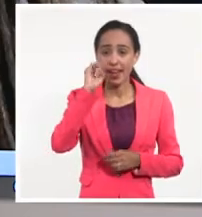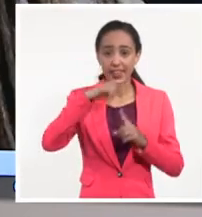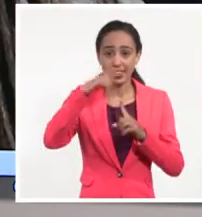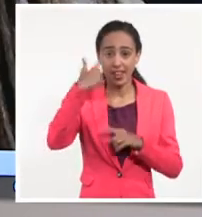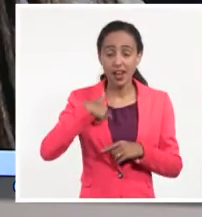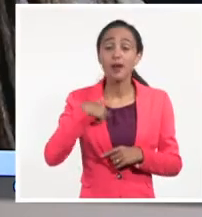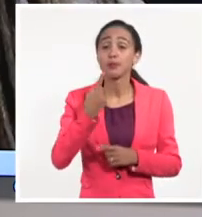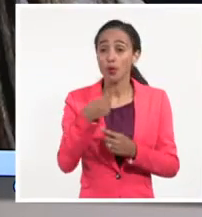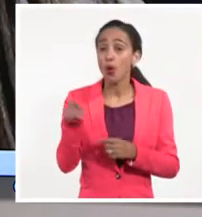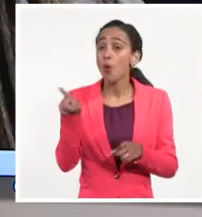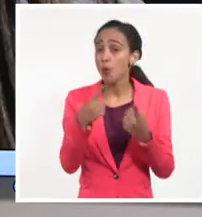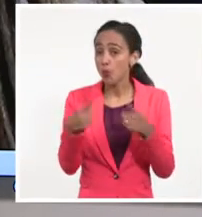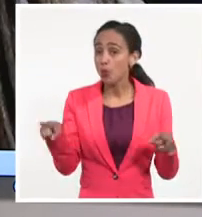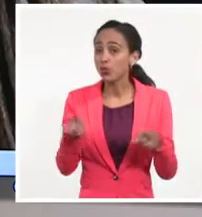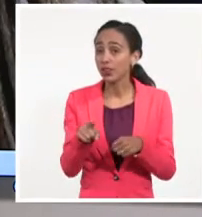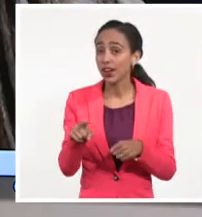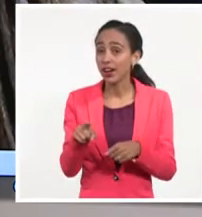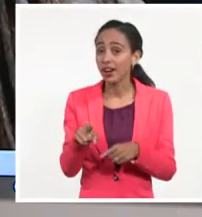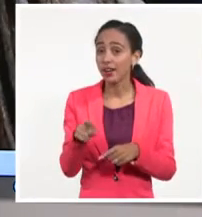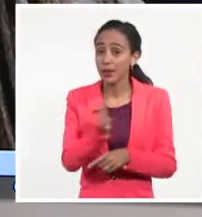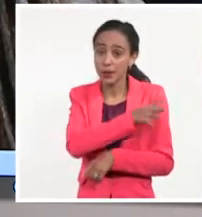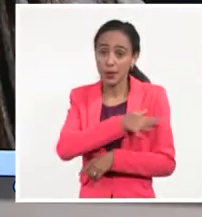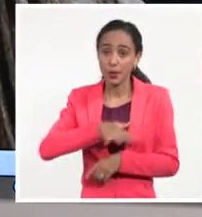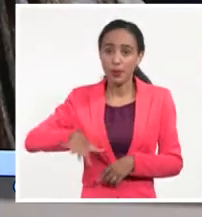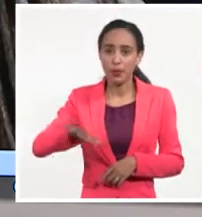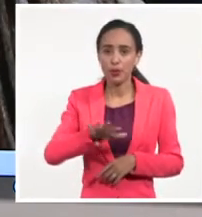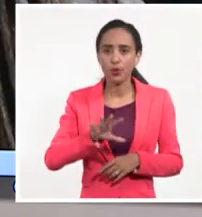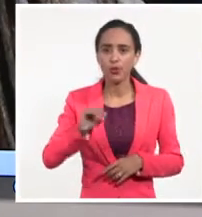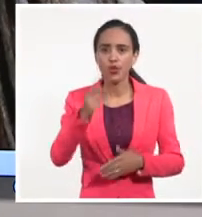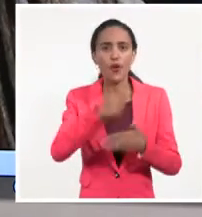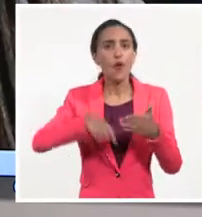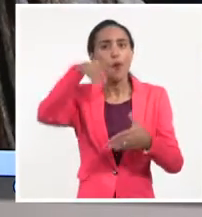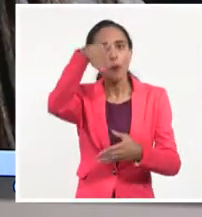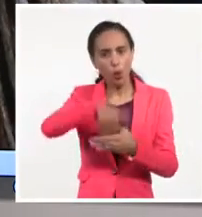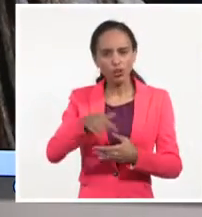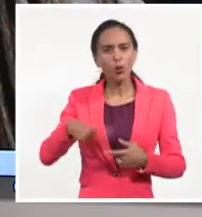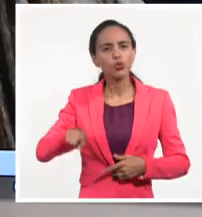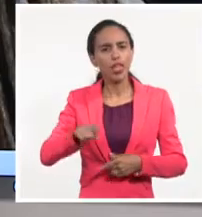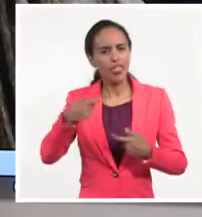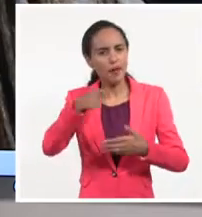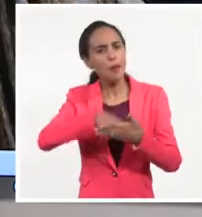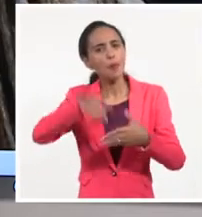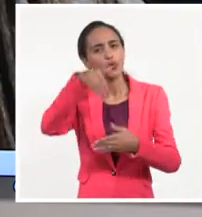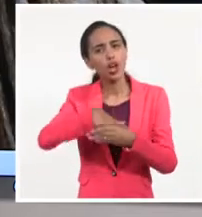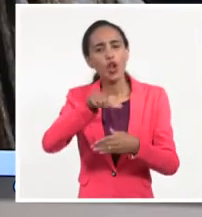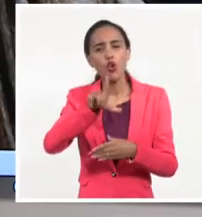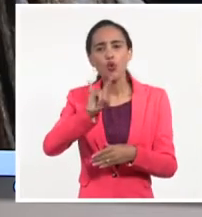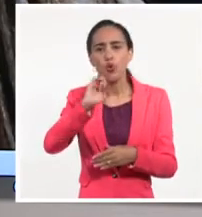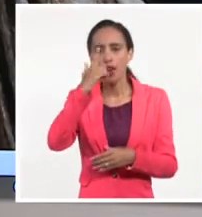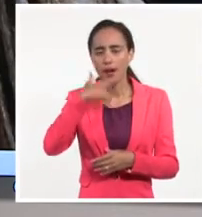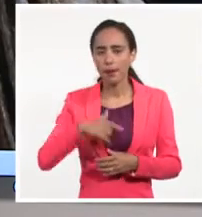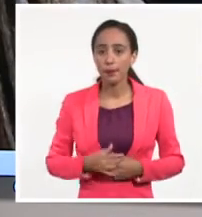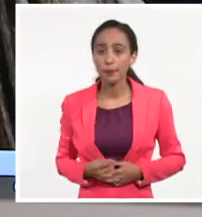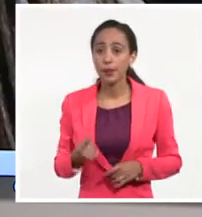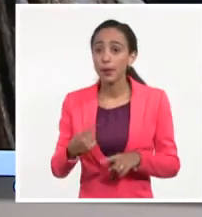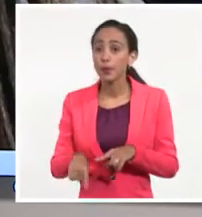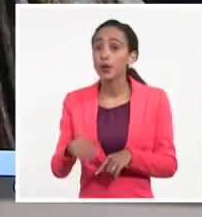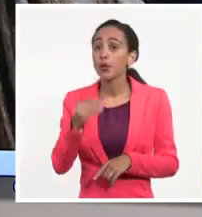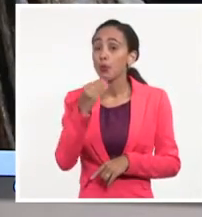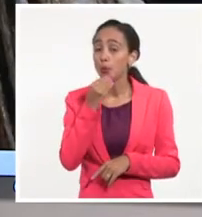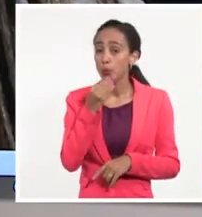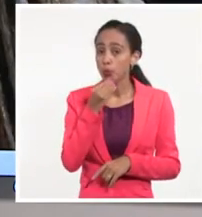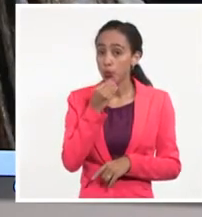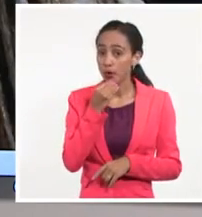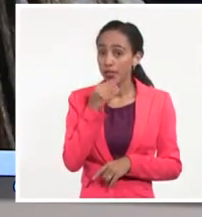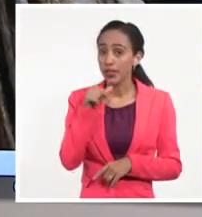géneros urbanos, quien ha llamado con fuerza y de frente a votar por Lula. Pero cabe la posibilidad de que Bolsonaro